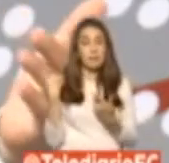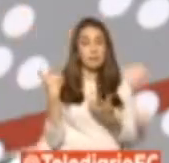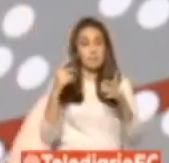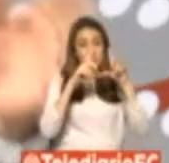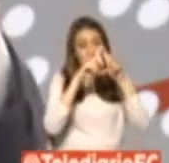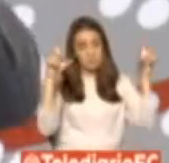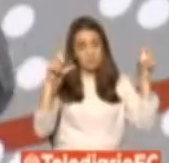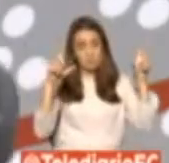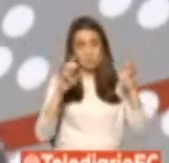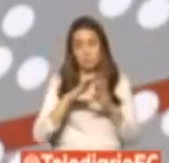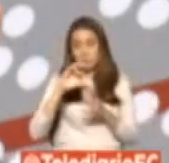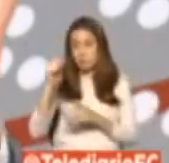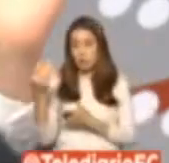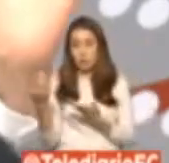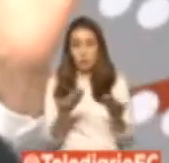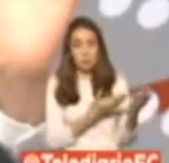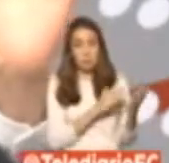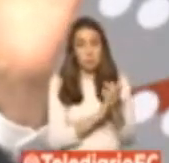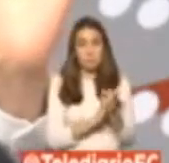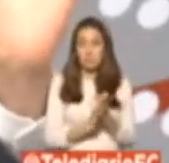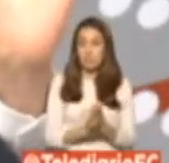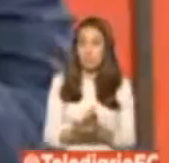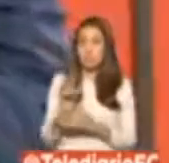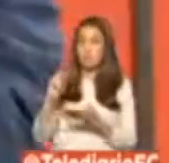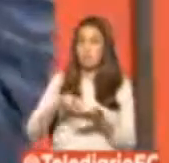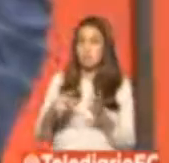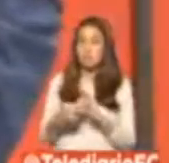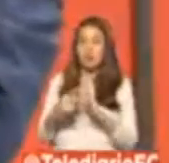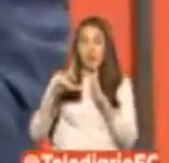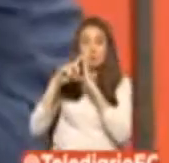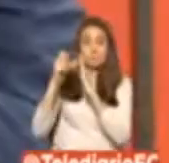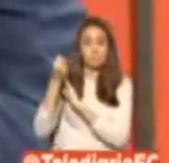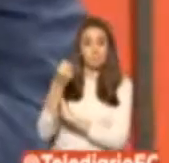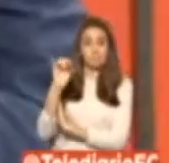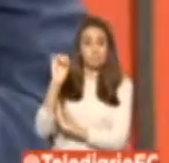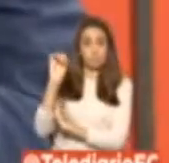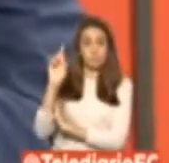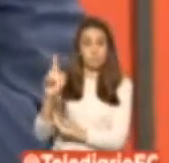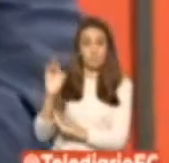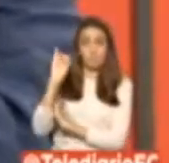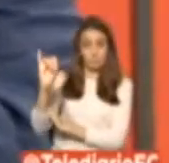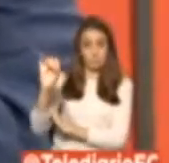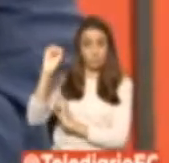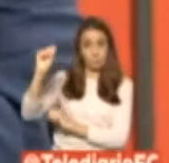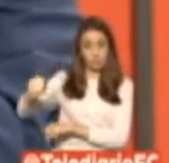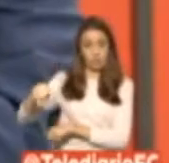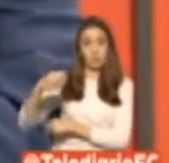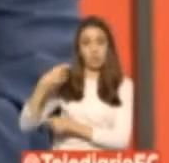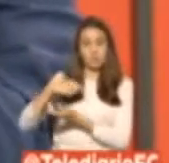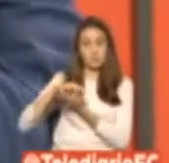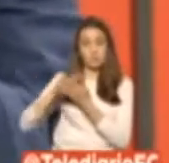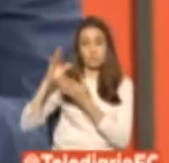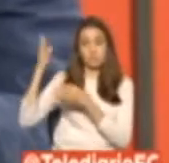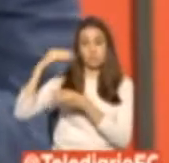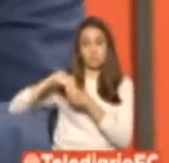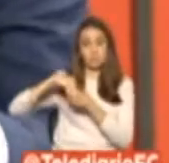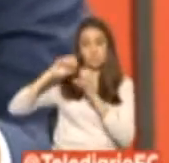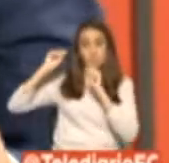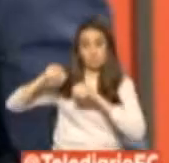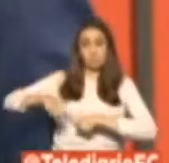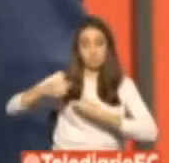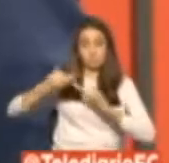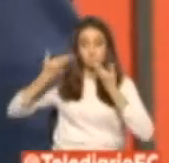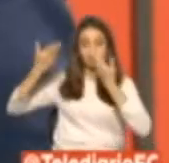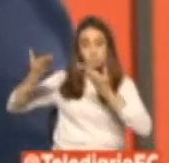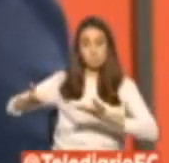empresas de otras, ¿no? Es decir, hay cuatro organizaciones. El director de ahí pudo haber identificado estos derechos que le había pedido